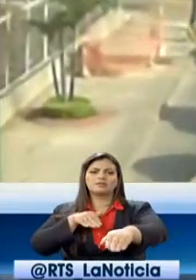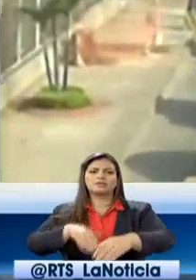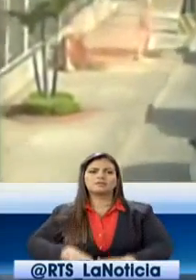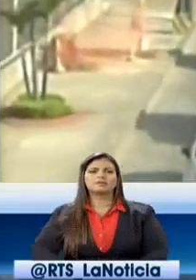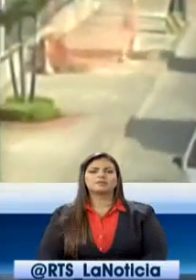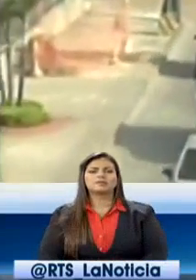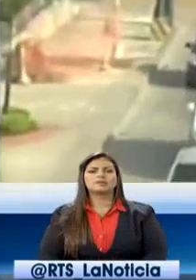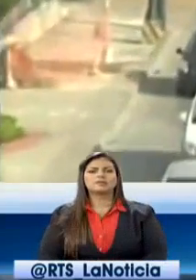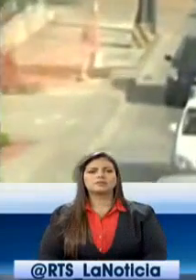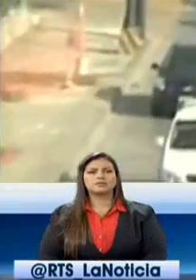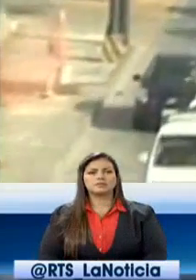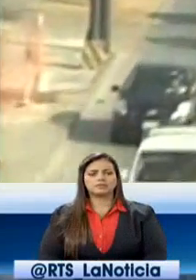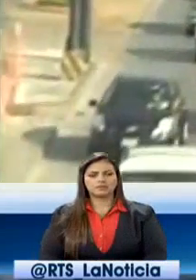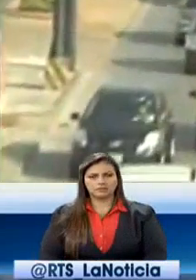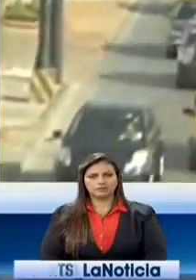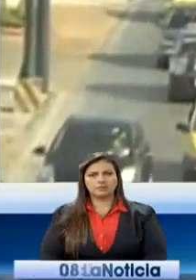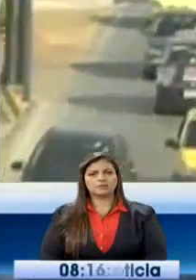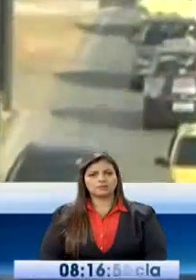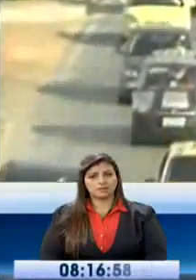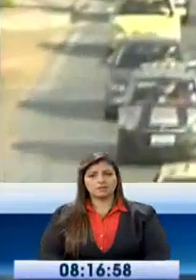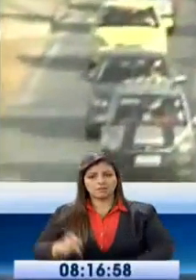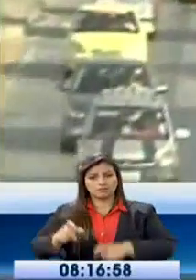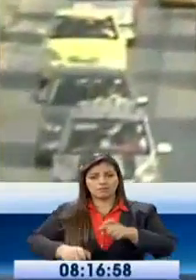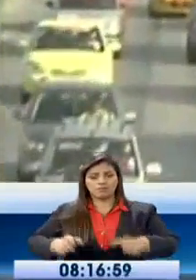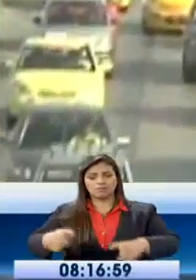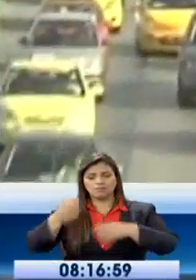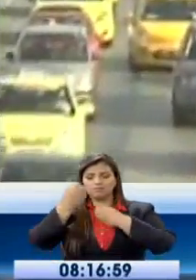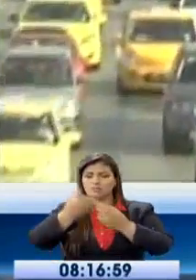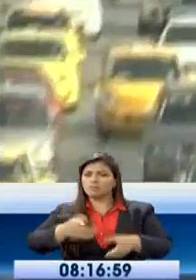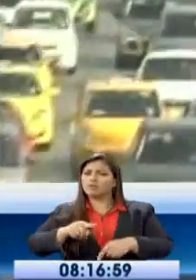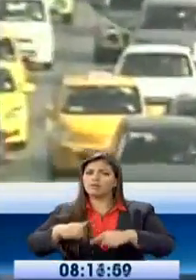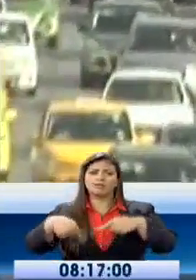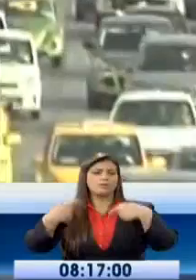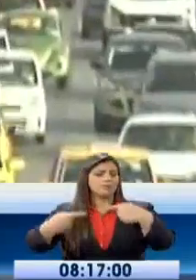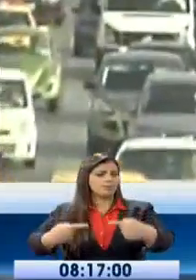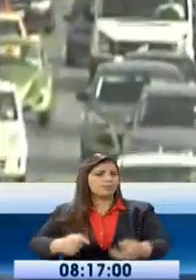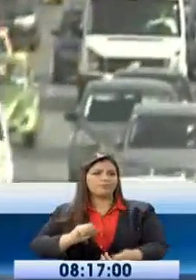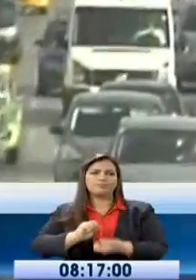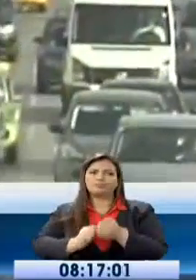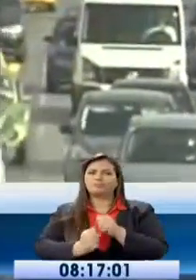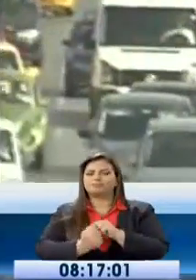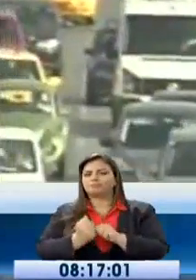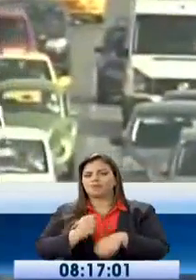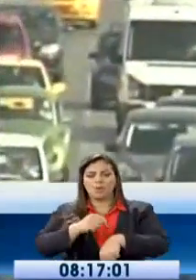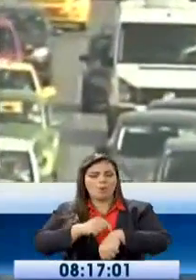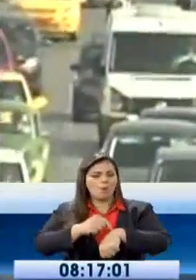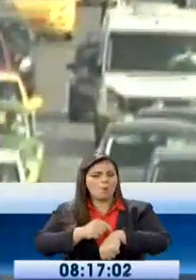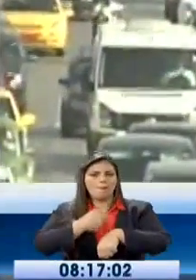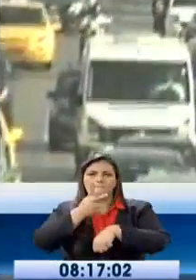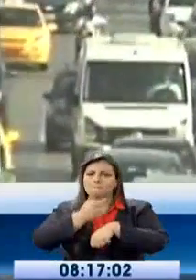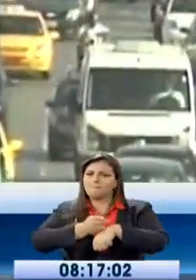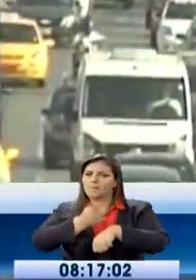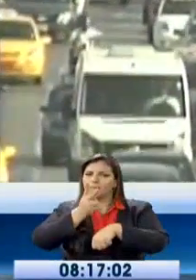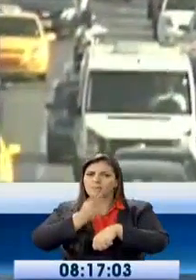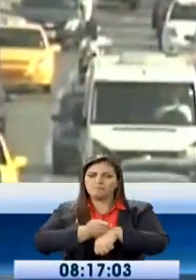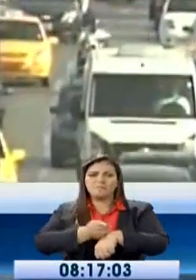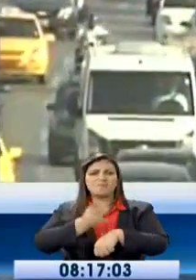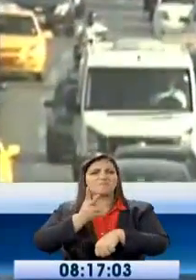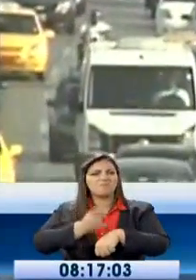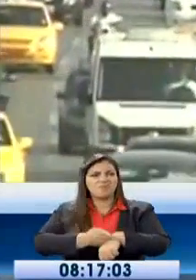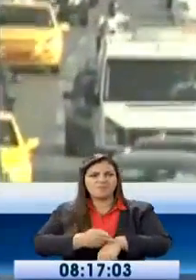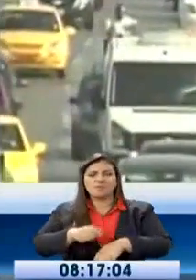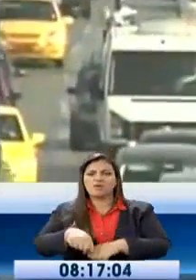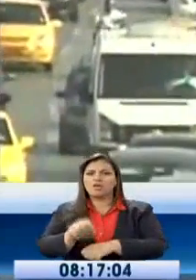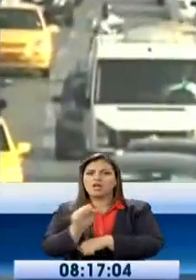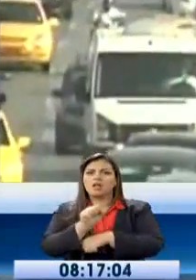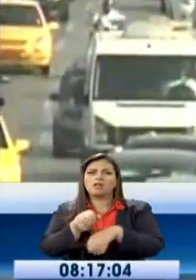según los conductores, es todos los días a esta hora. La llamada hora pico, que es cuando